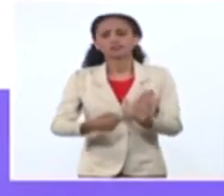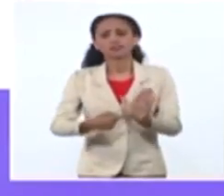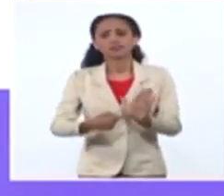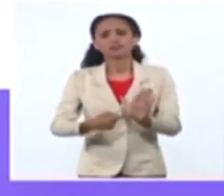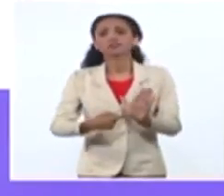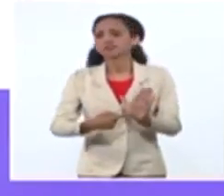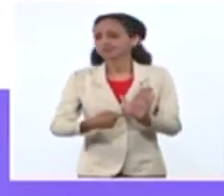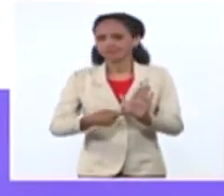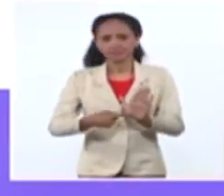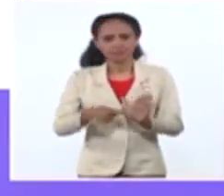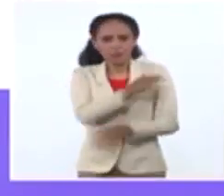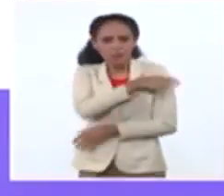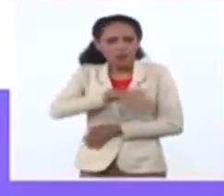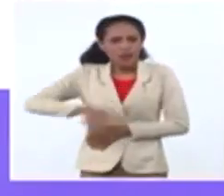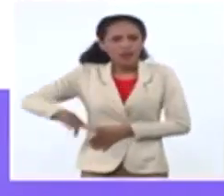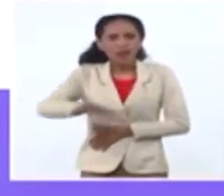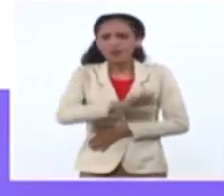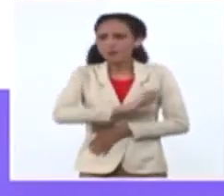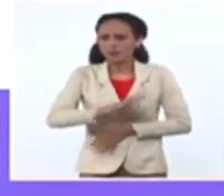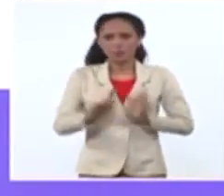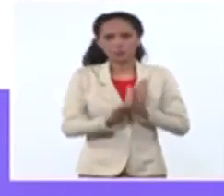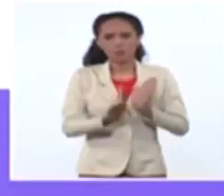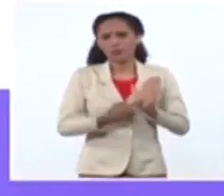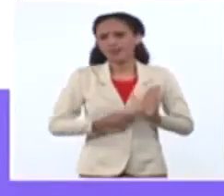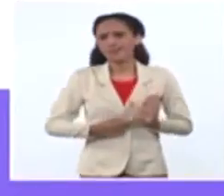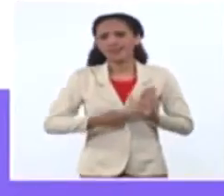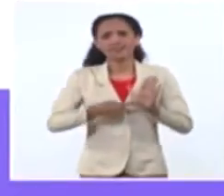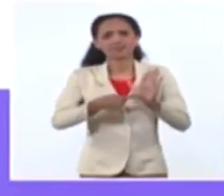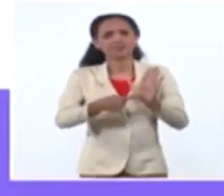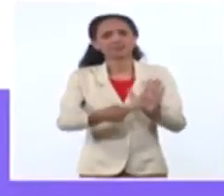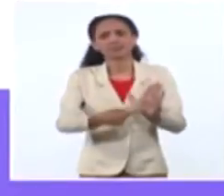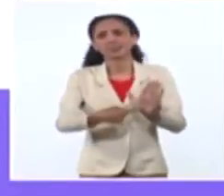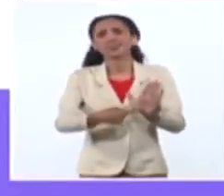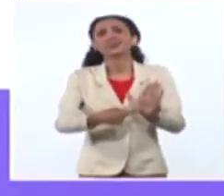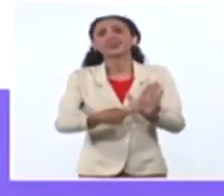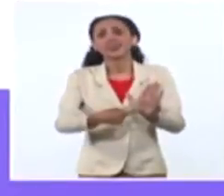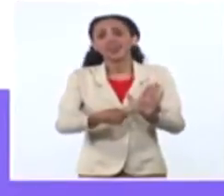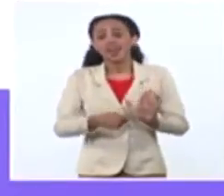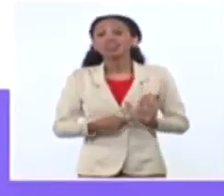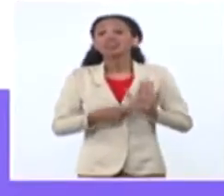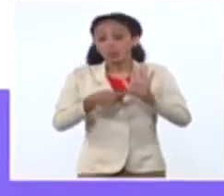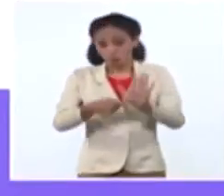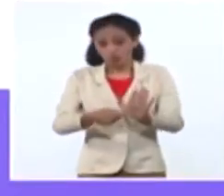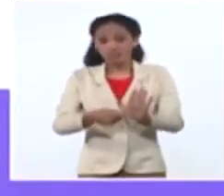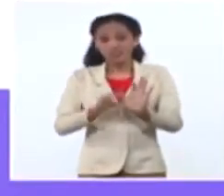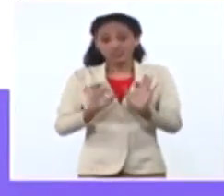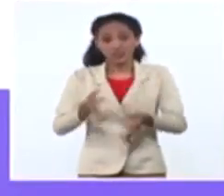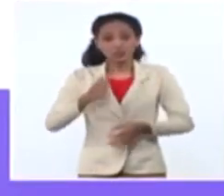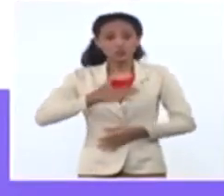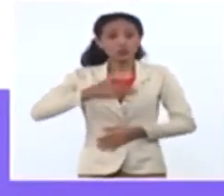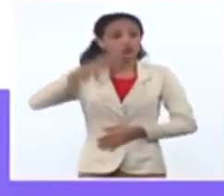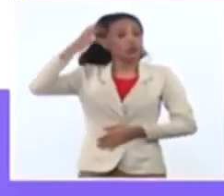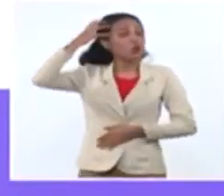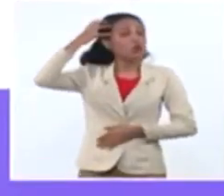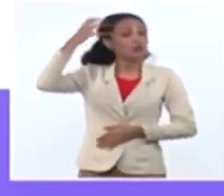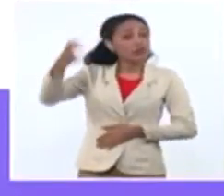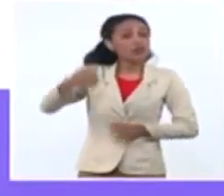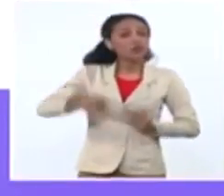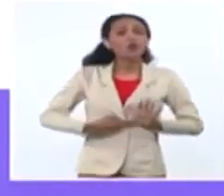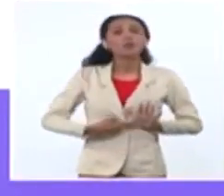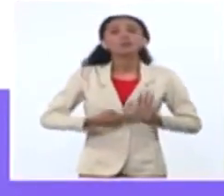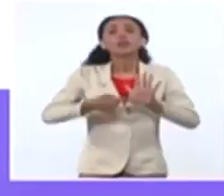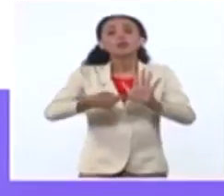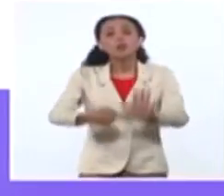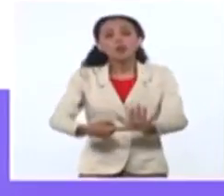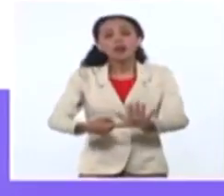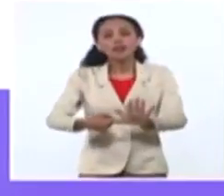pública, irrefutable, contundente por parte de nuestro gobierno sobre